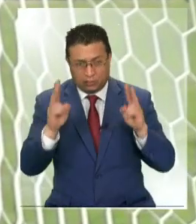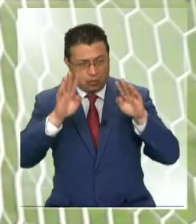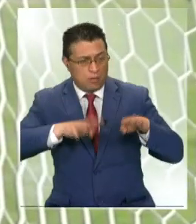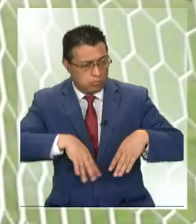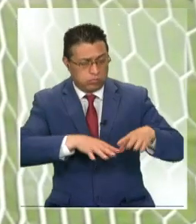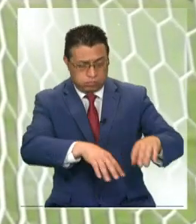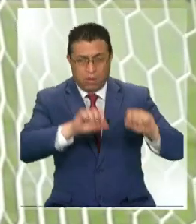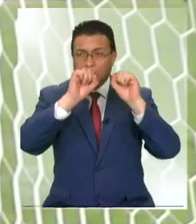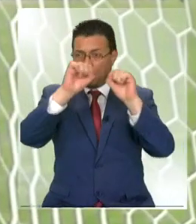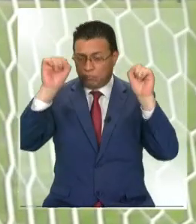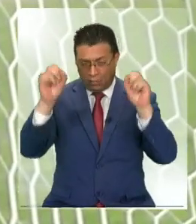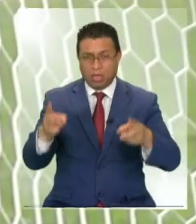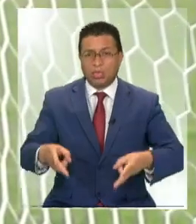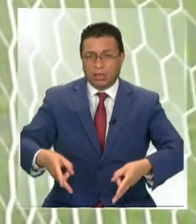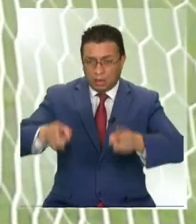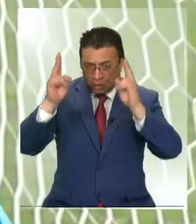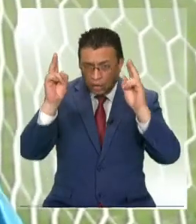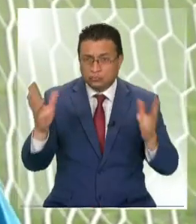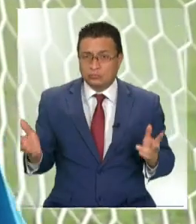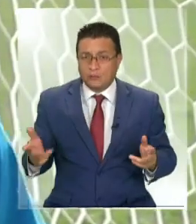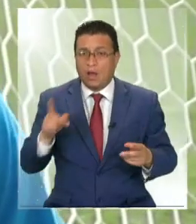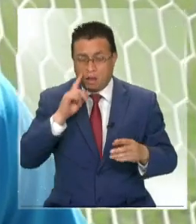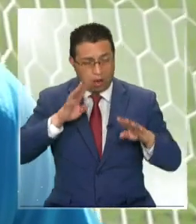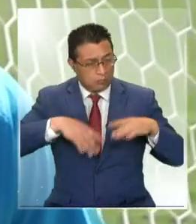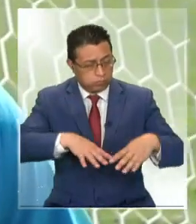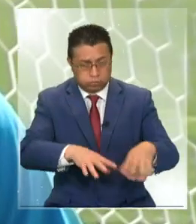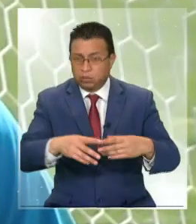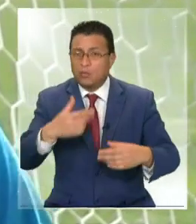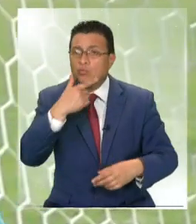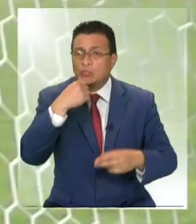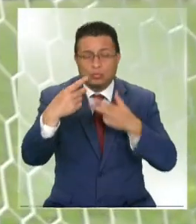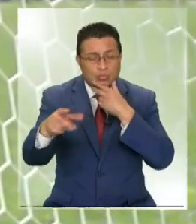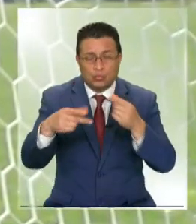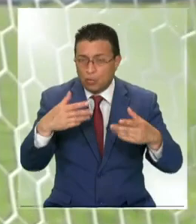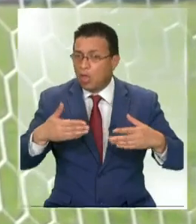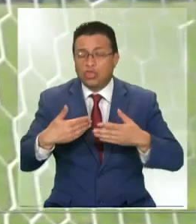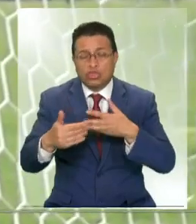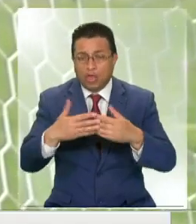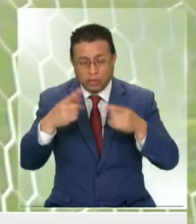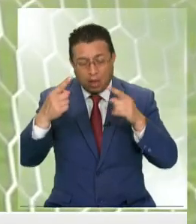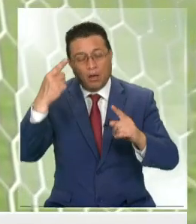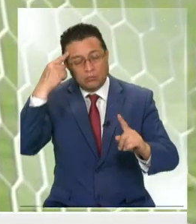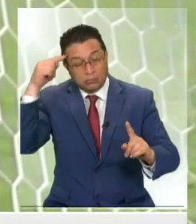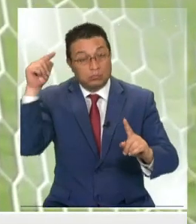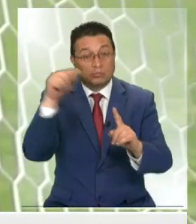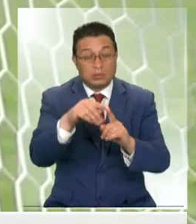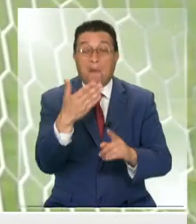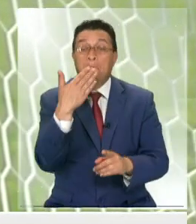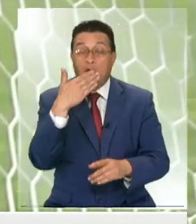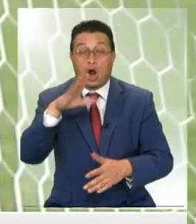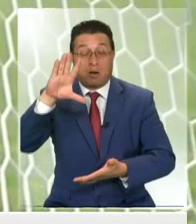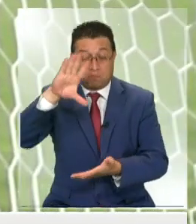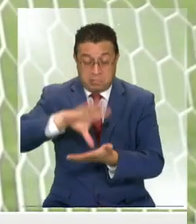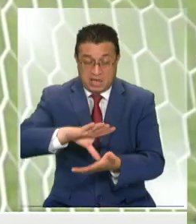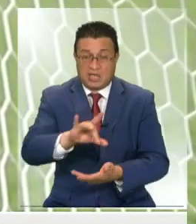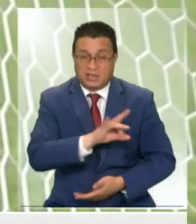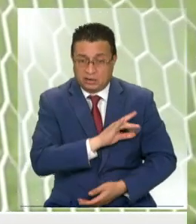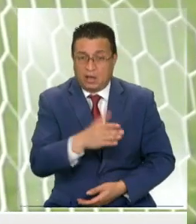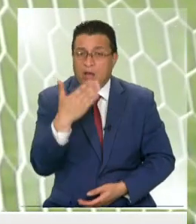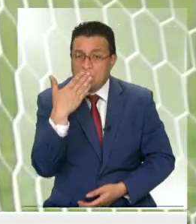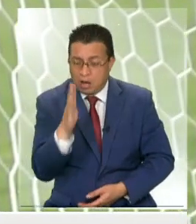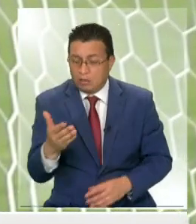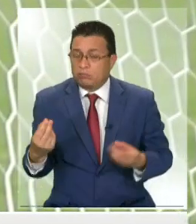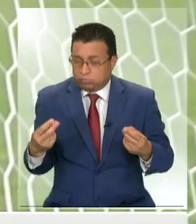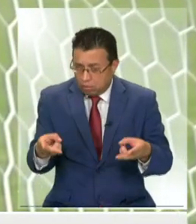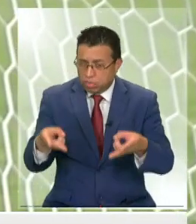protestar, de marchar donde sea necesario, en pos de un mejor país, en pos de